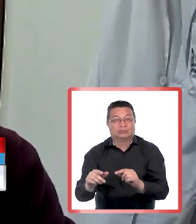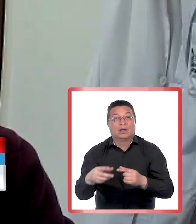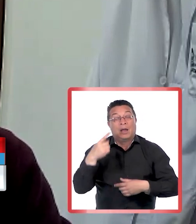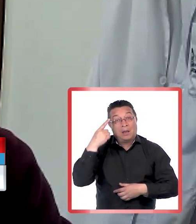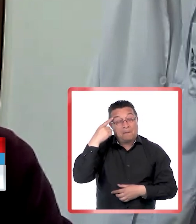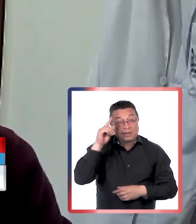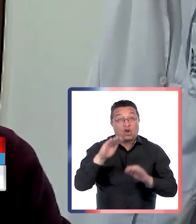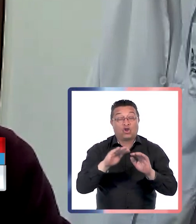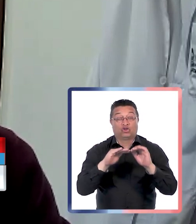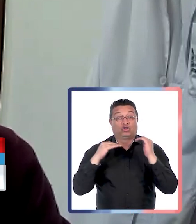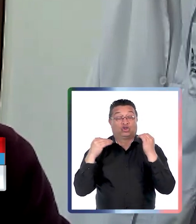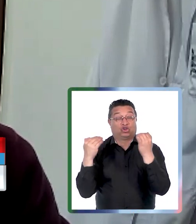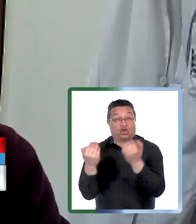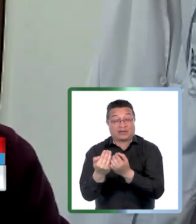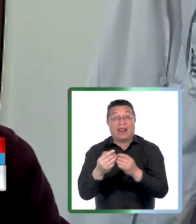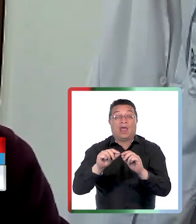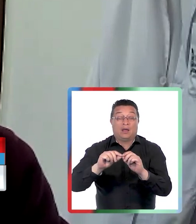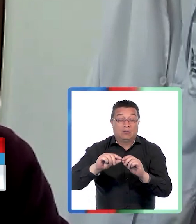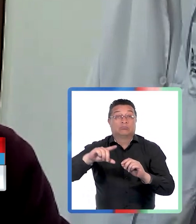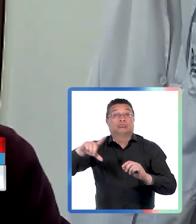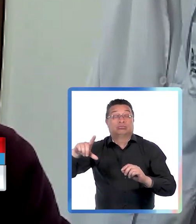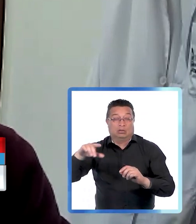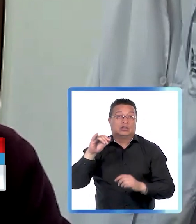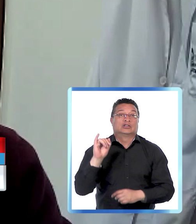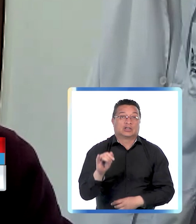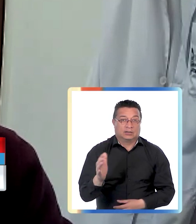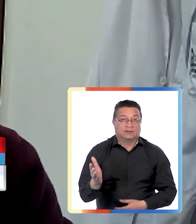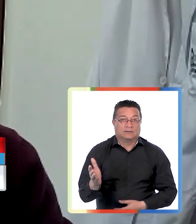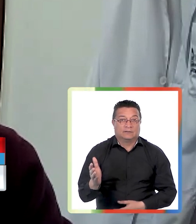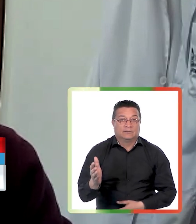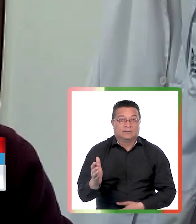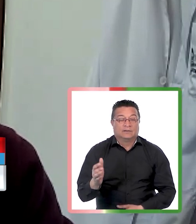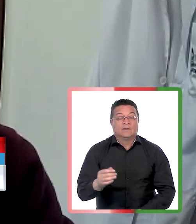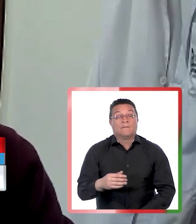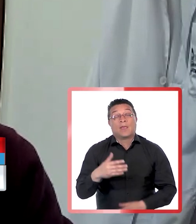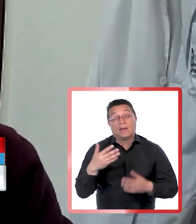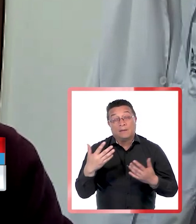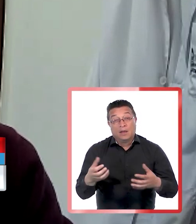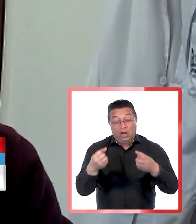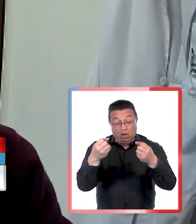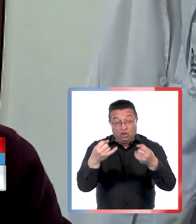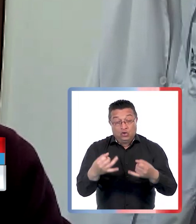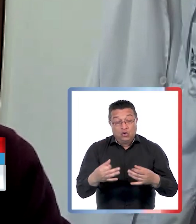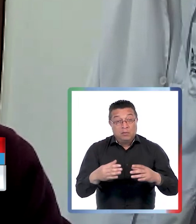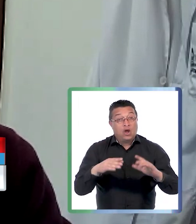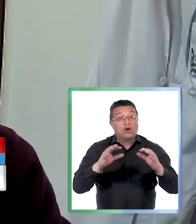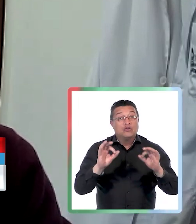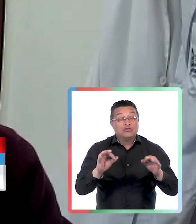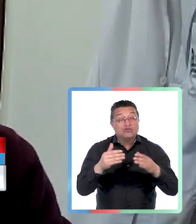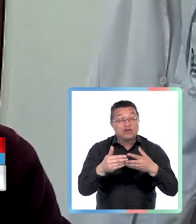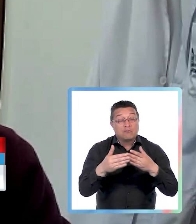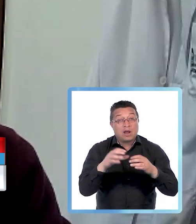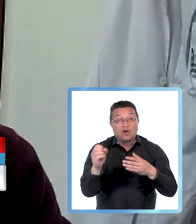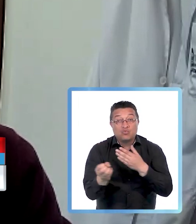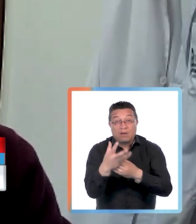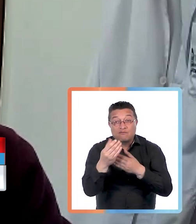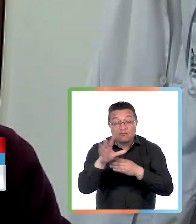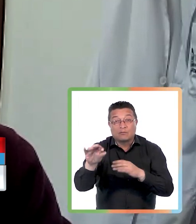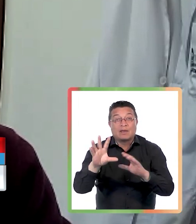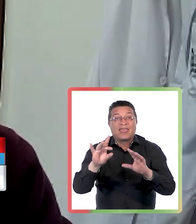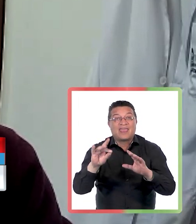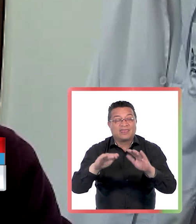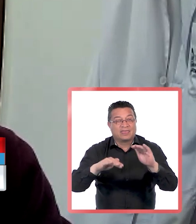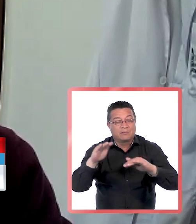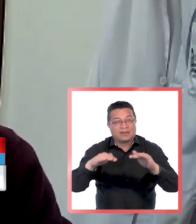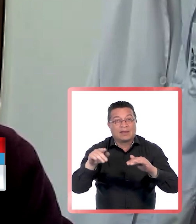disminuyendo, aunque la cantidad total va aumentando. O sea, el número relativo de pacientes nuevos respecto a